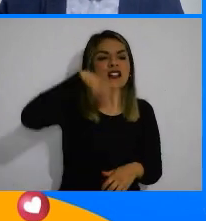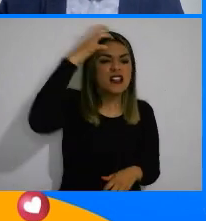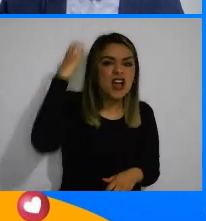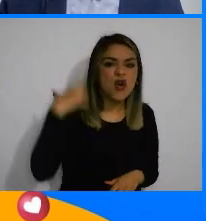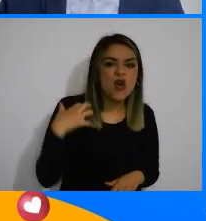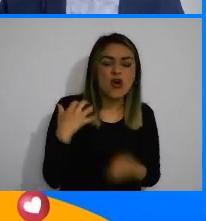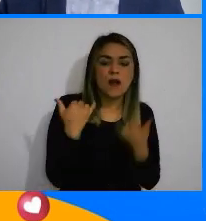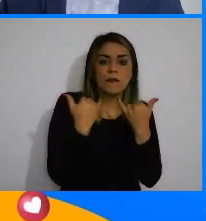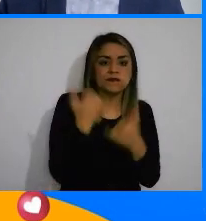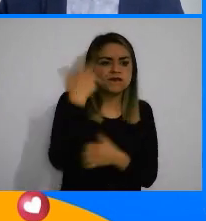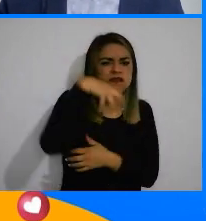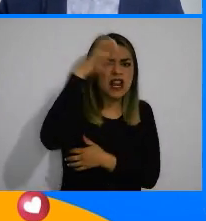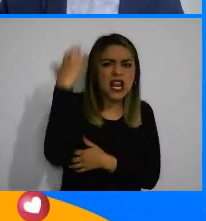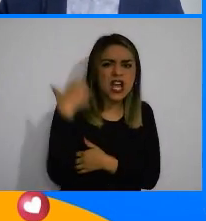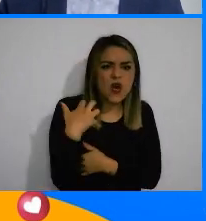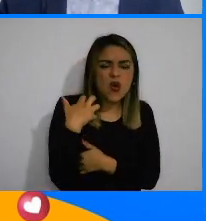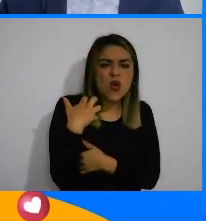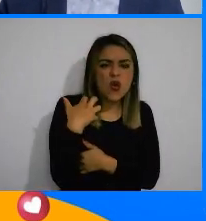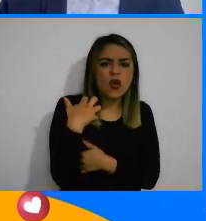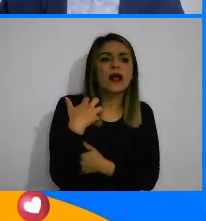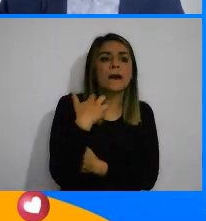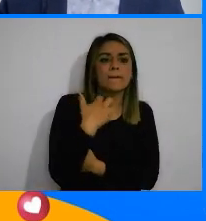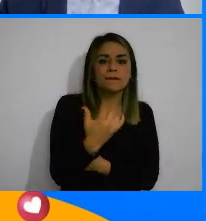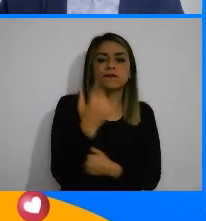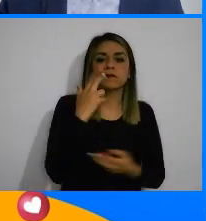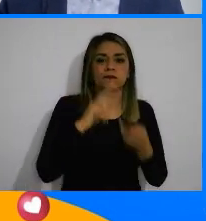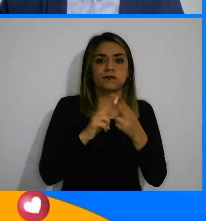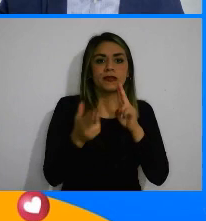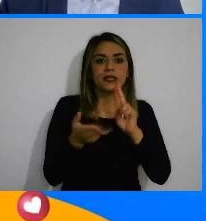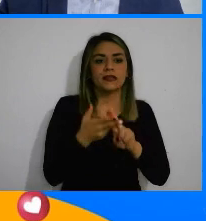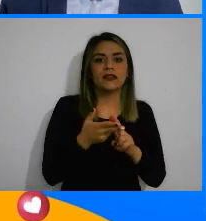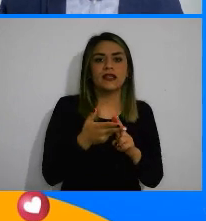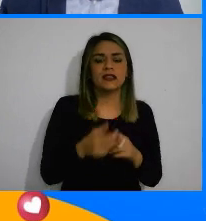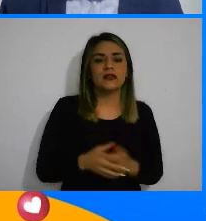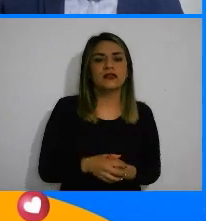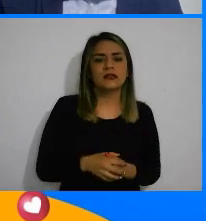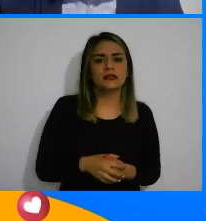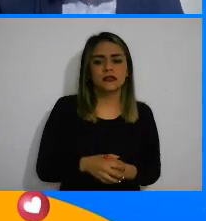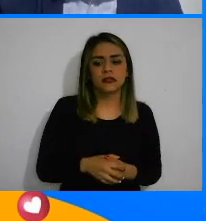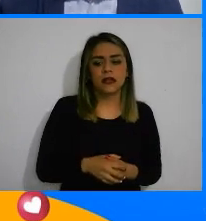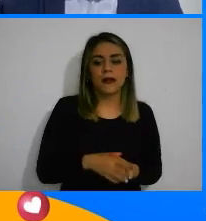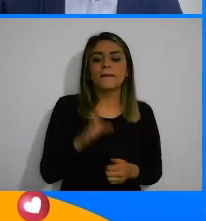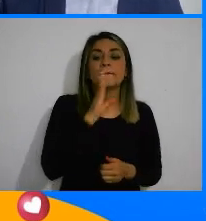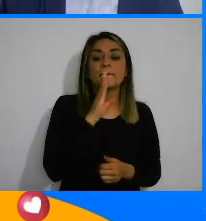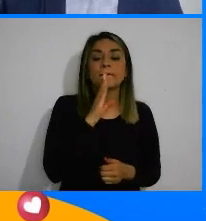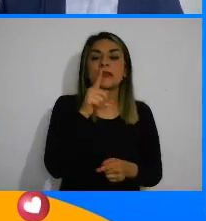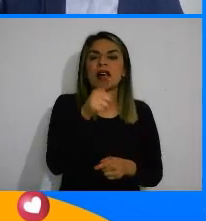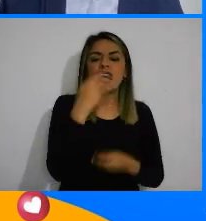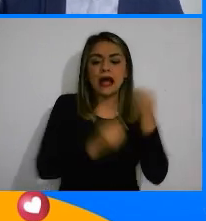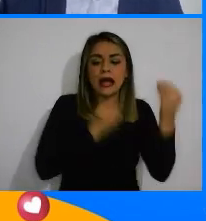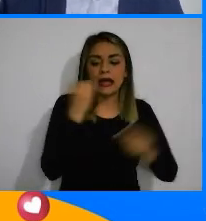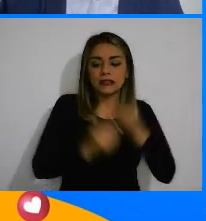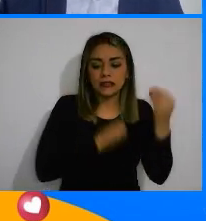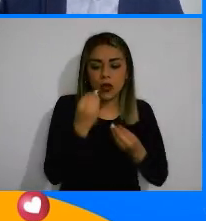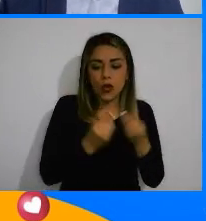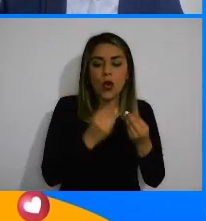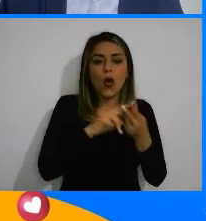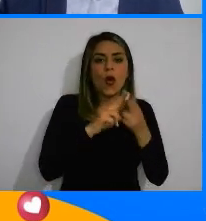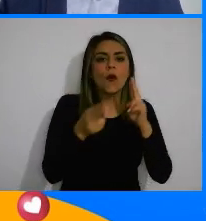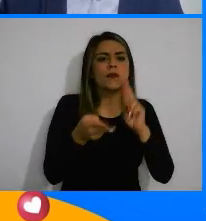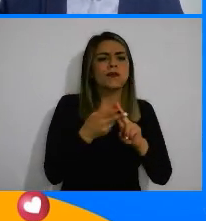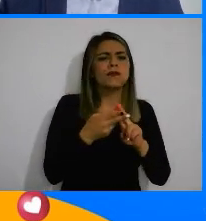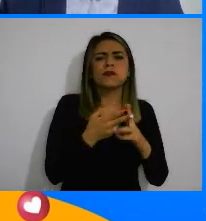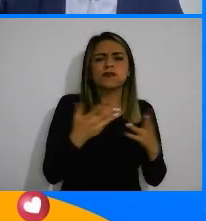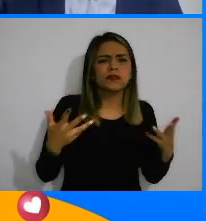población de leones, es la población predadora, o sea, quien caza a una